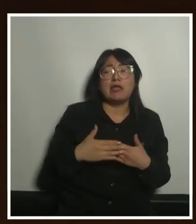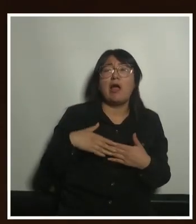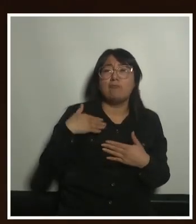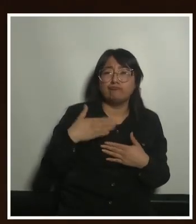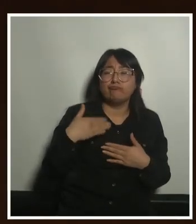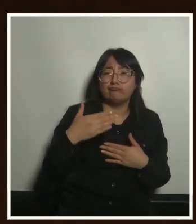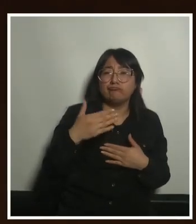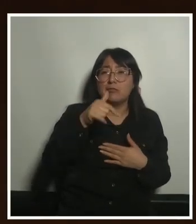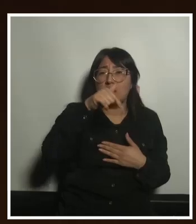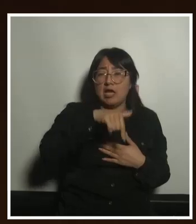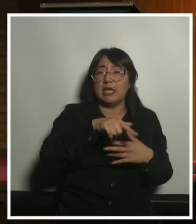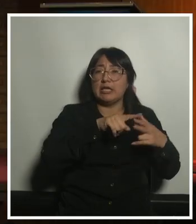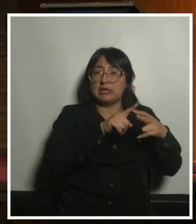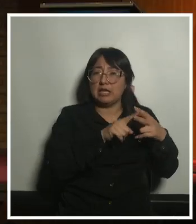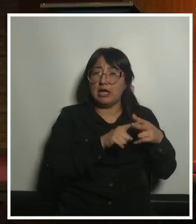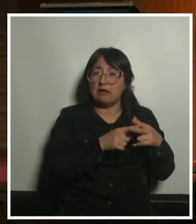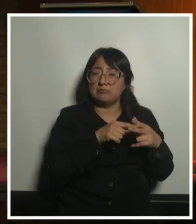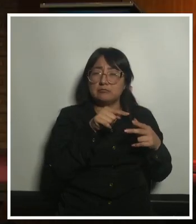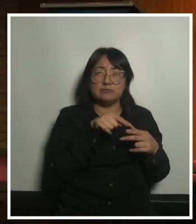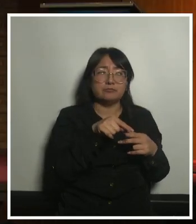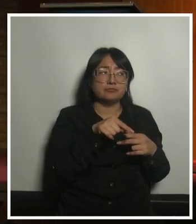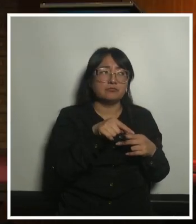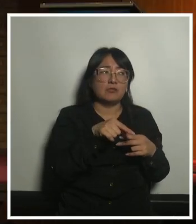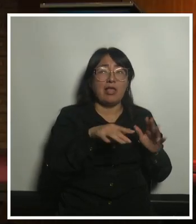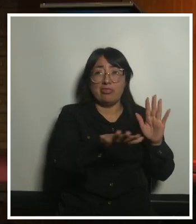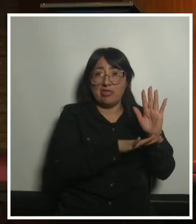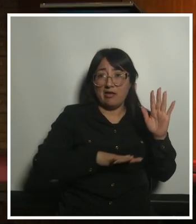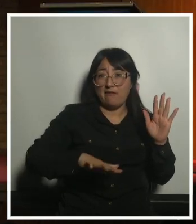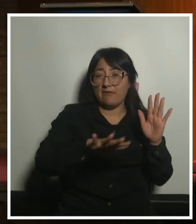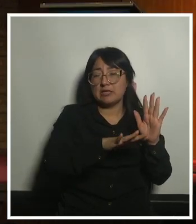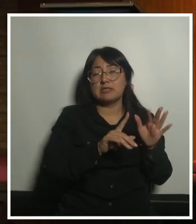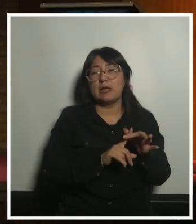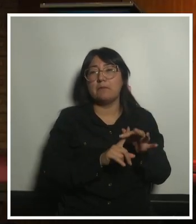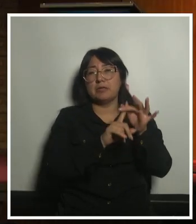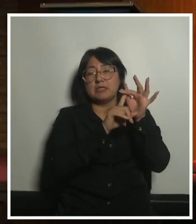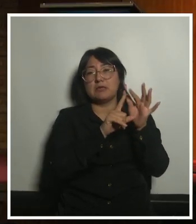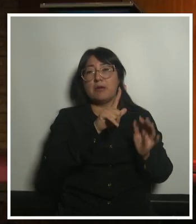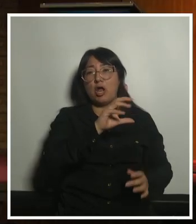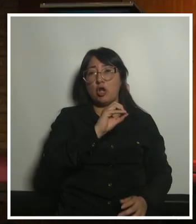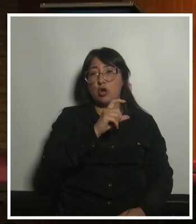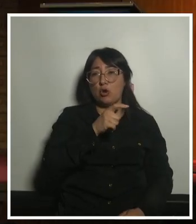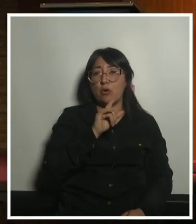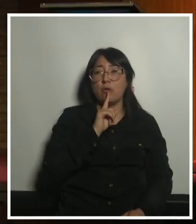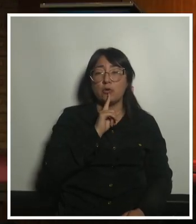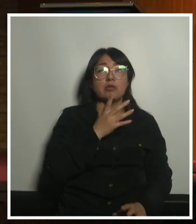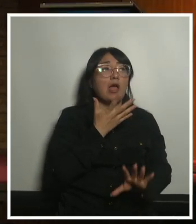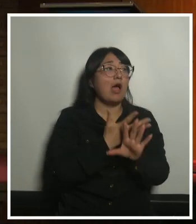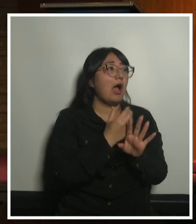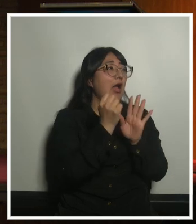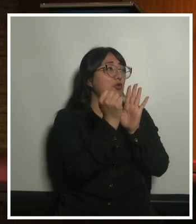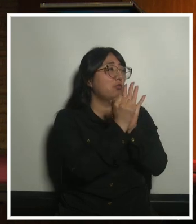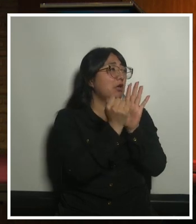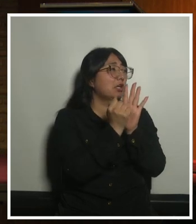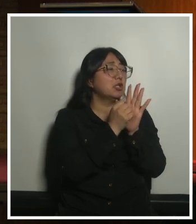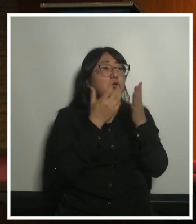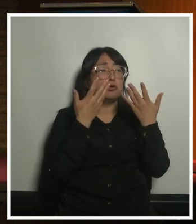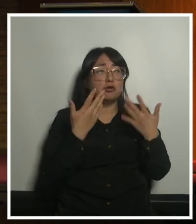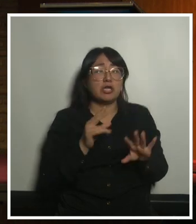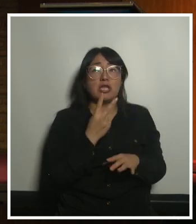nuestros instrumentos de base, principalmente la LOGUT? Hay un artículo que está en discusión, ¿cierto?,